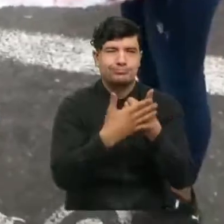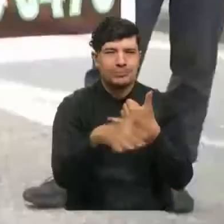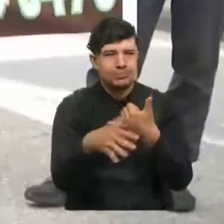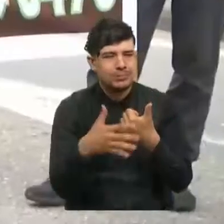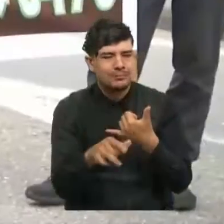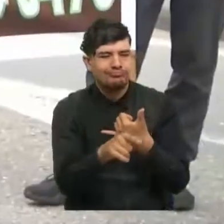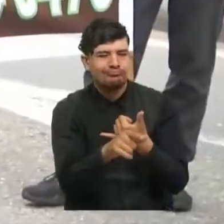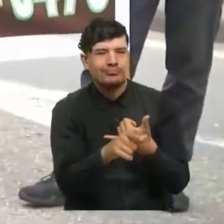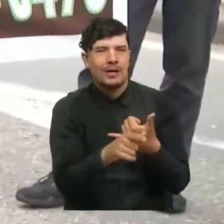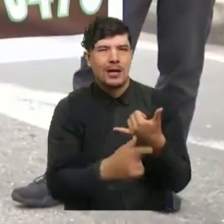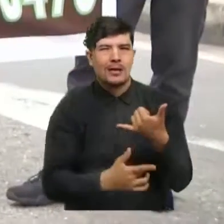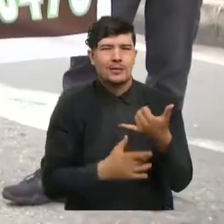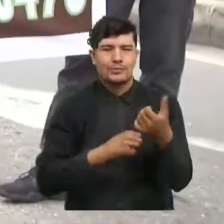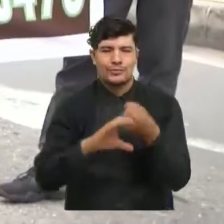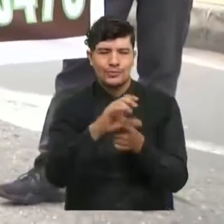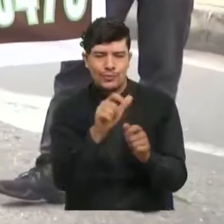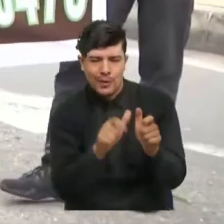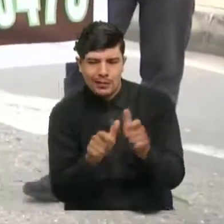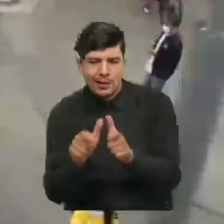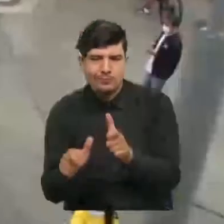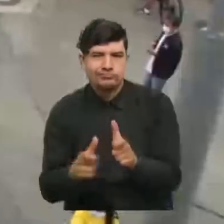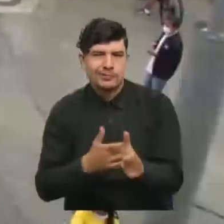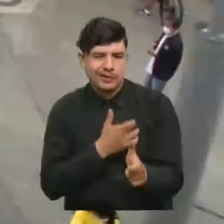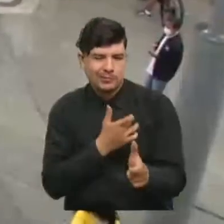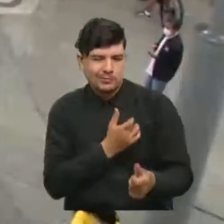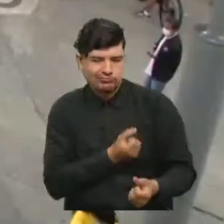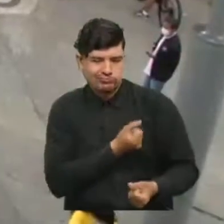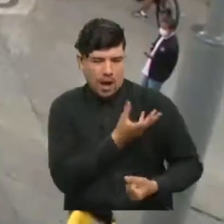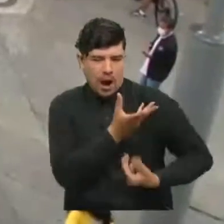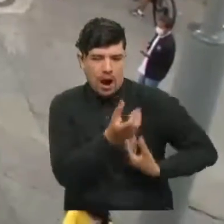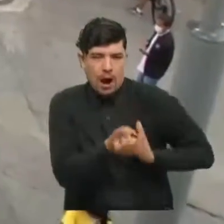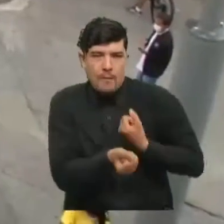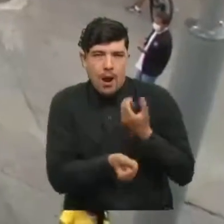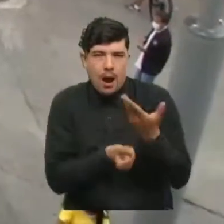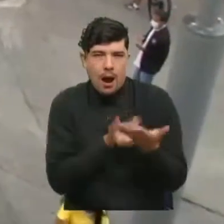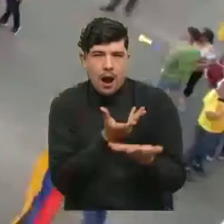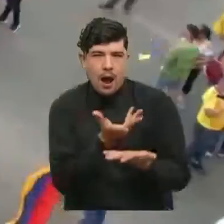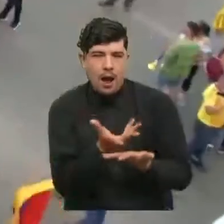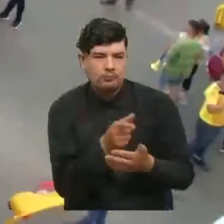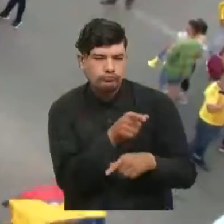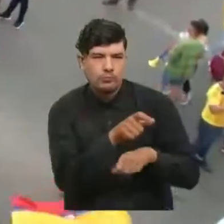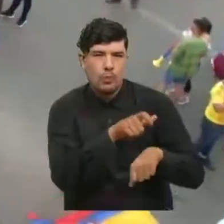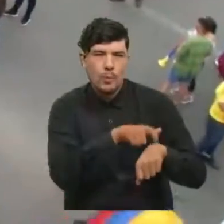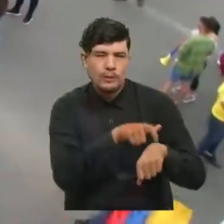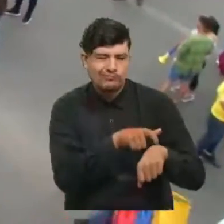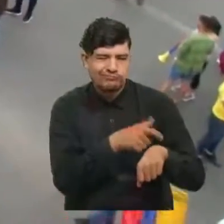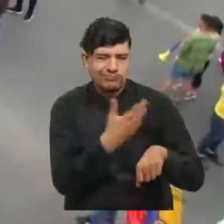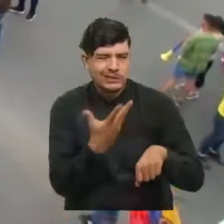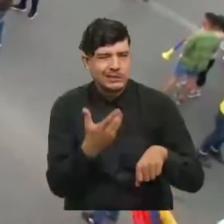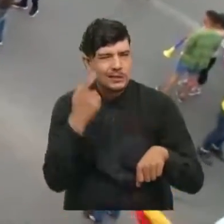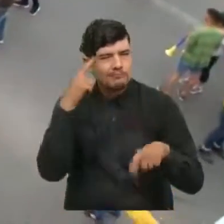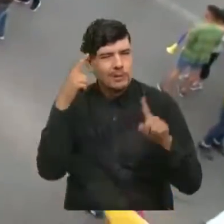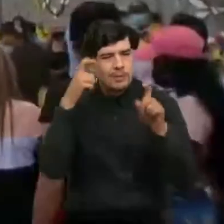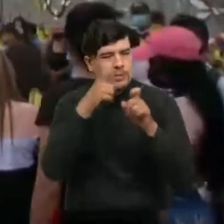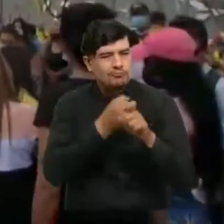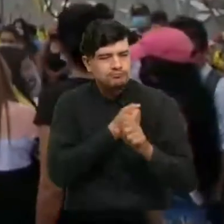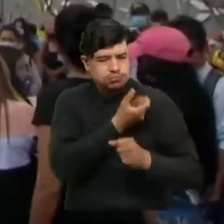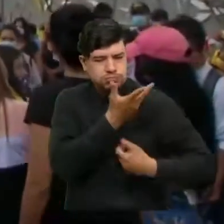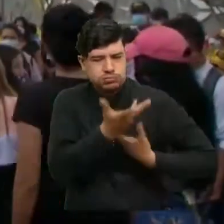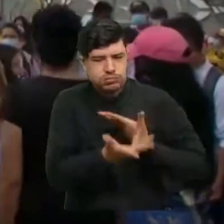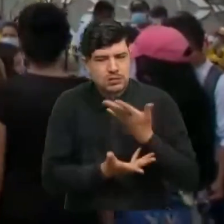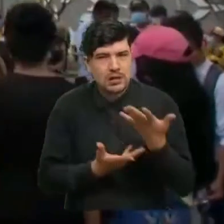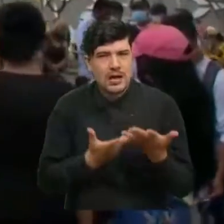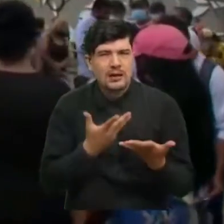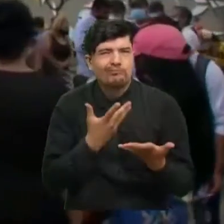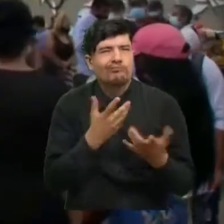por parte de la ciudadanía momentos expresiones de inconformismos molestias por